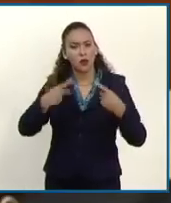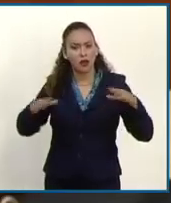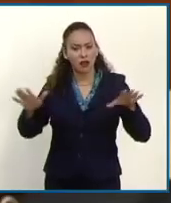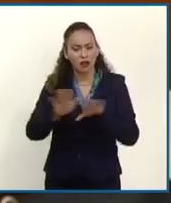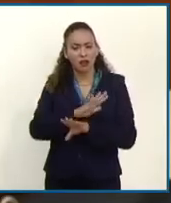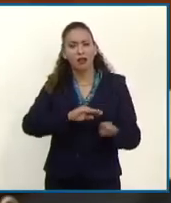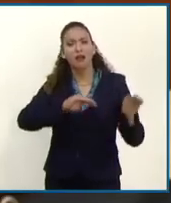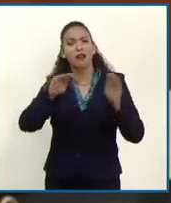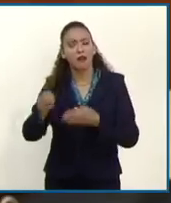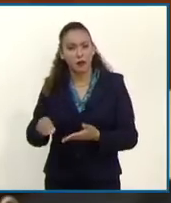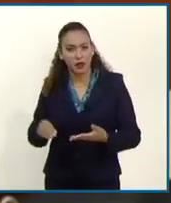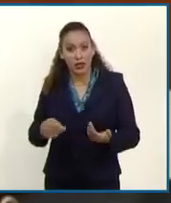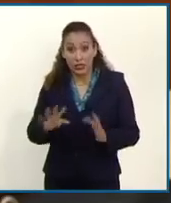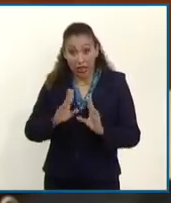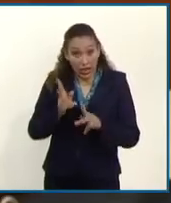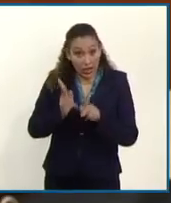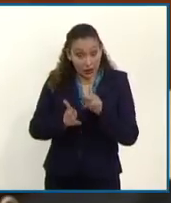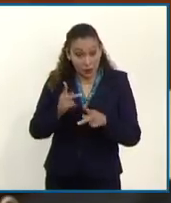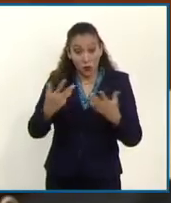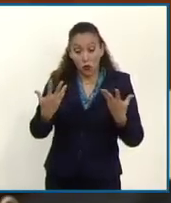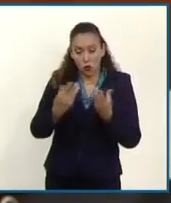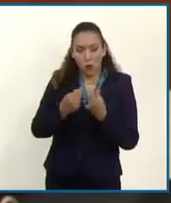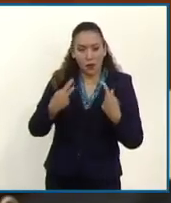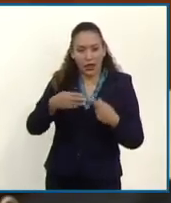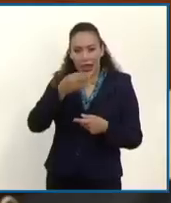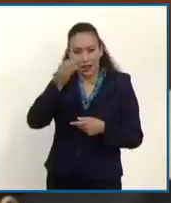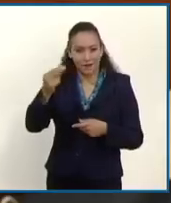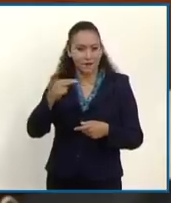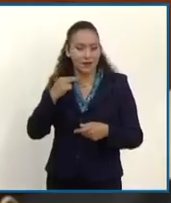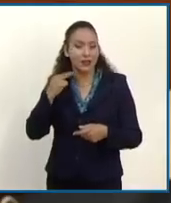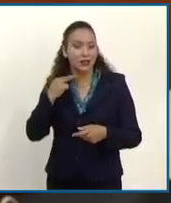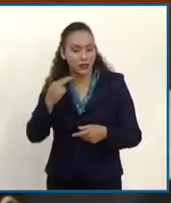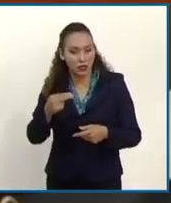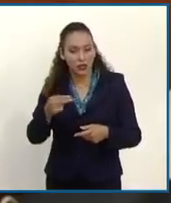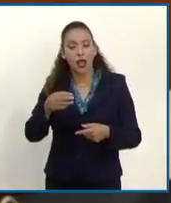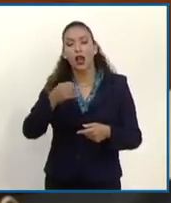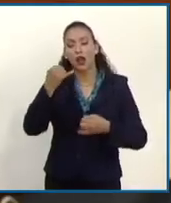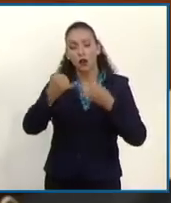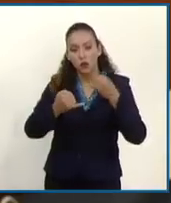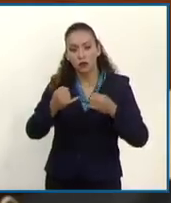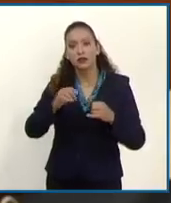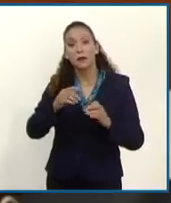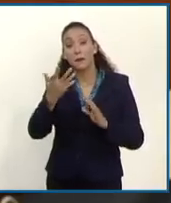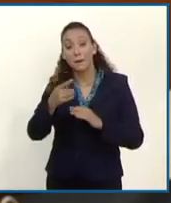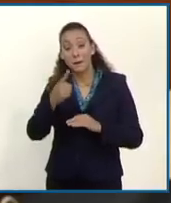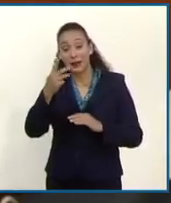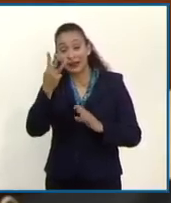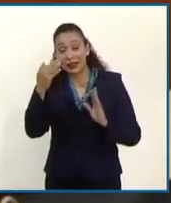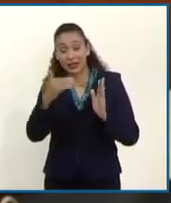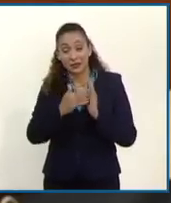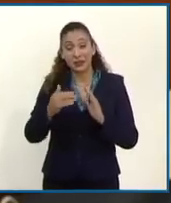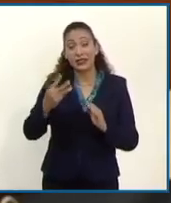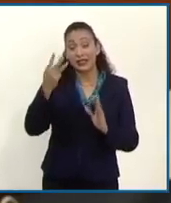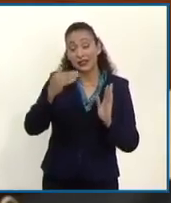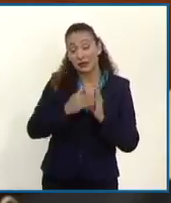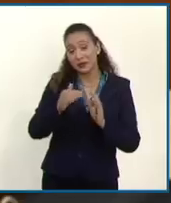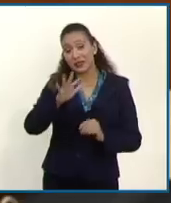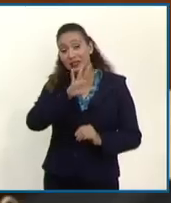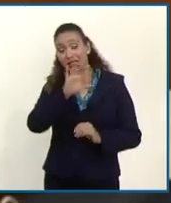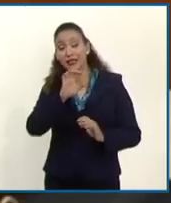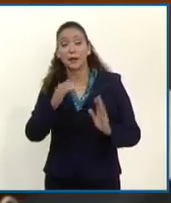le faculte esta responsabilidad, pudiera erogarse entre 3,000 y 3,500 millones de pesos la